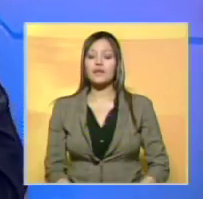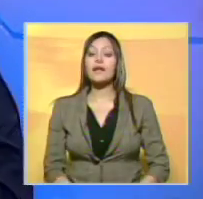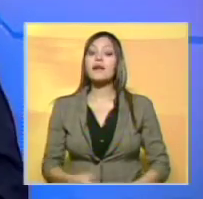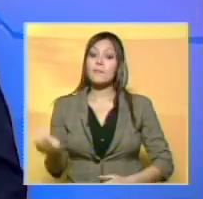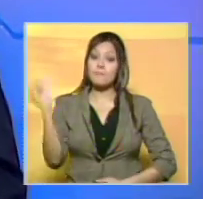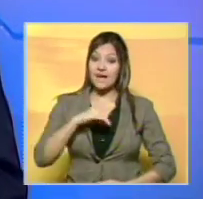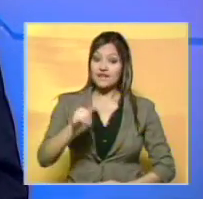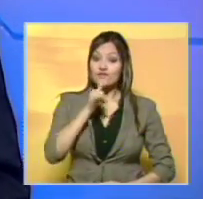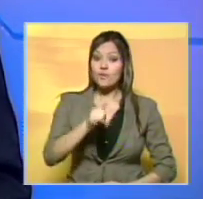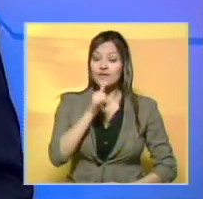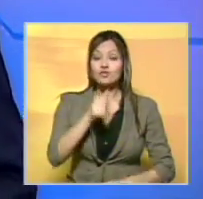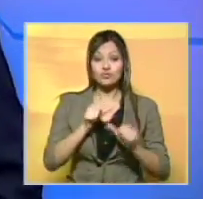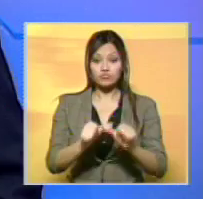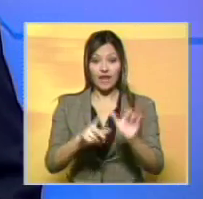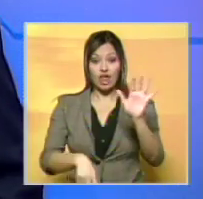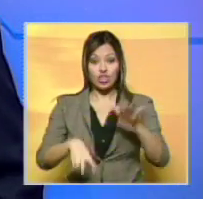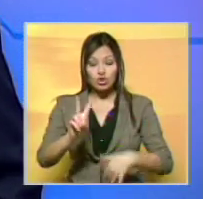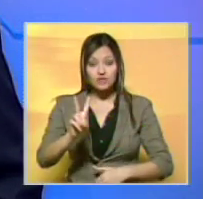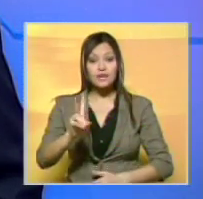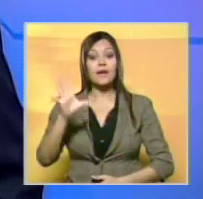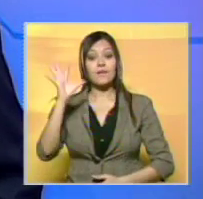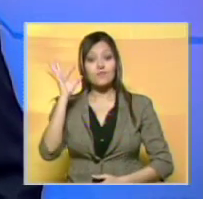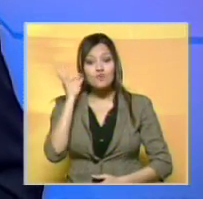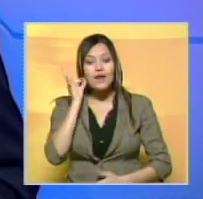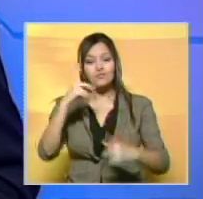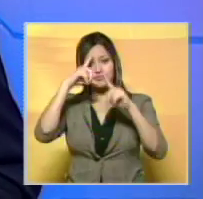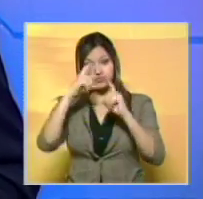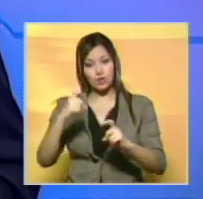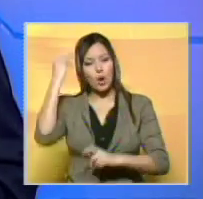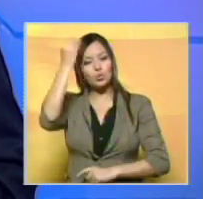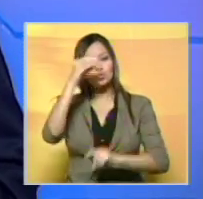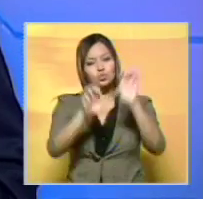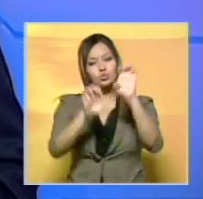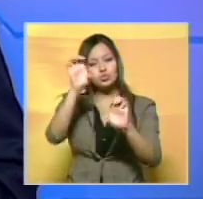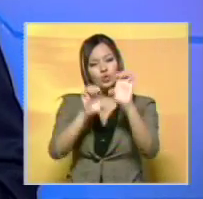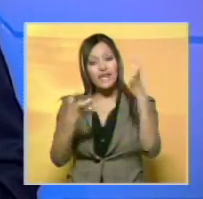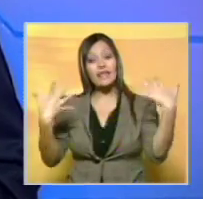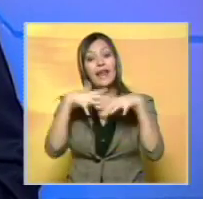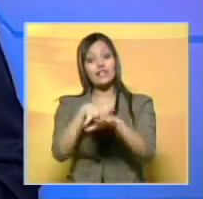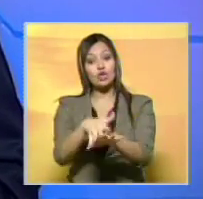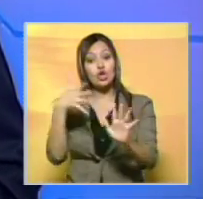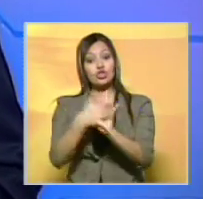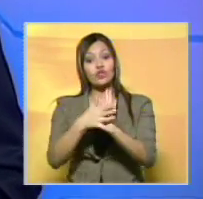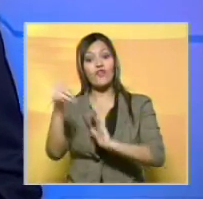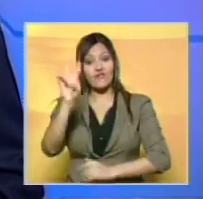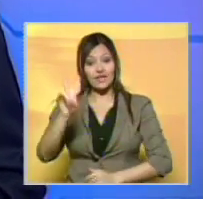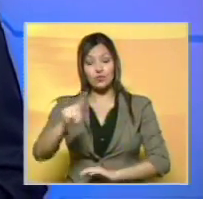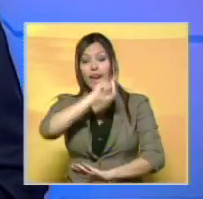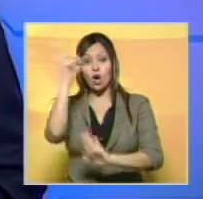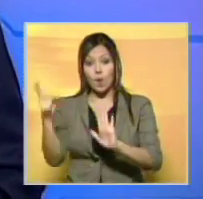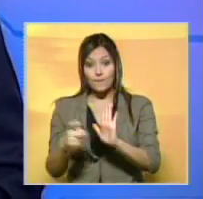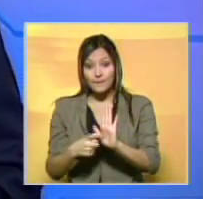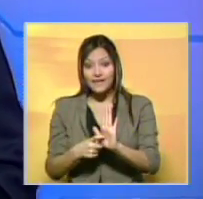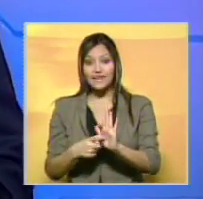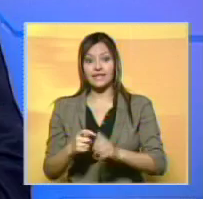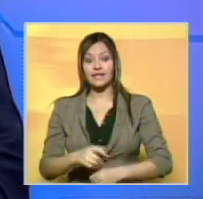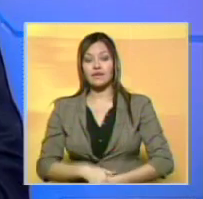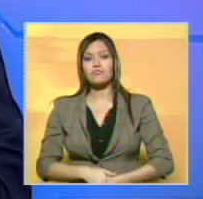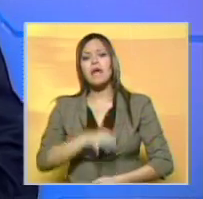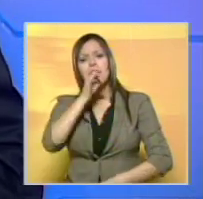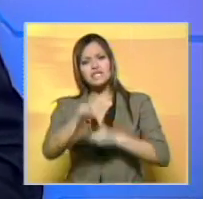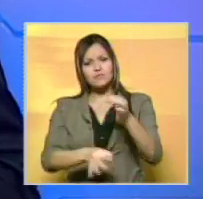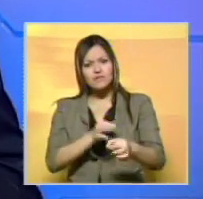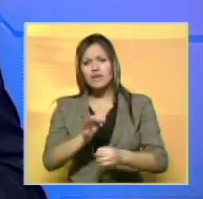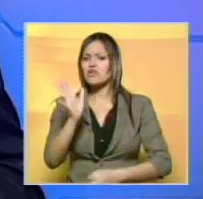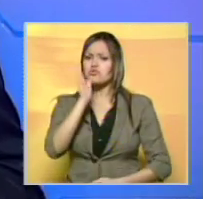Amigos, continuamos con nuestra emisión meridiana. La analista de medios e integrante del Observatorio Global de Medios de Venezuela, Mariclen Stelling, afirmó